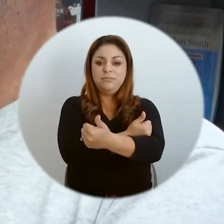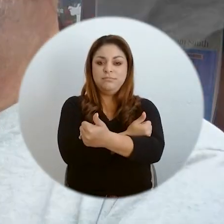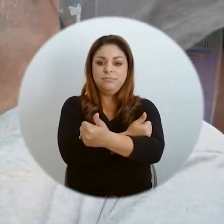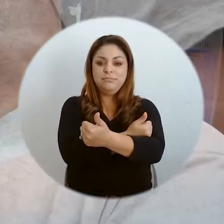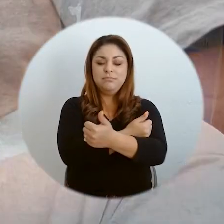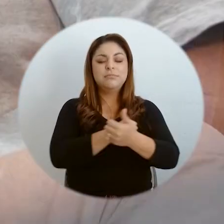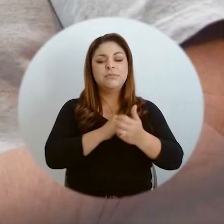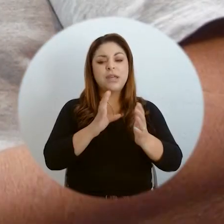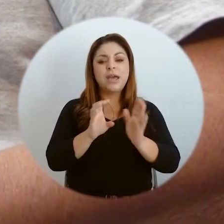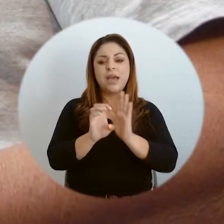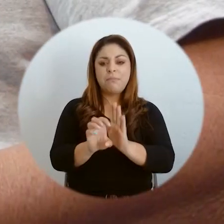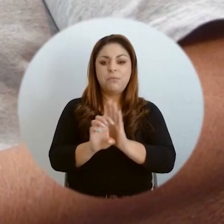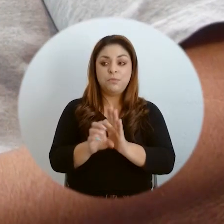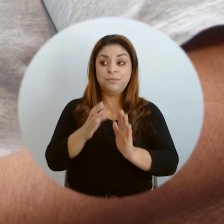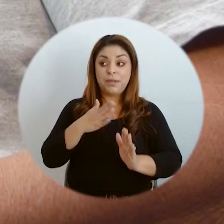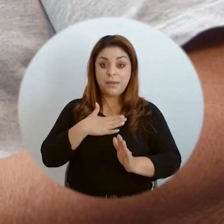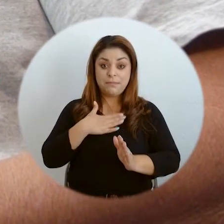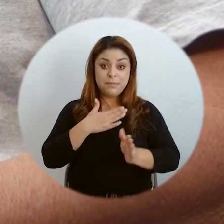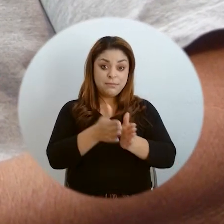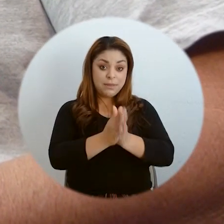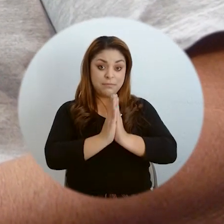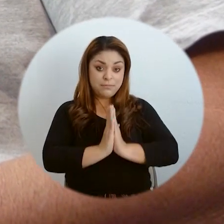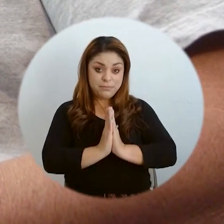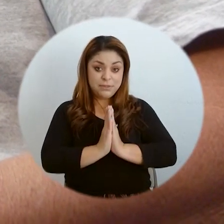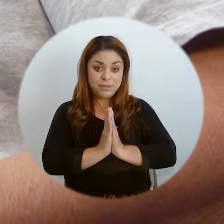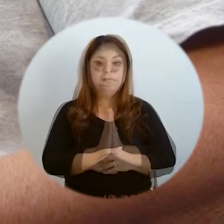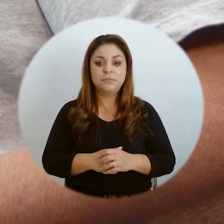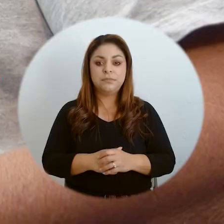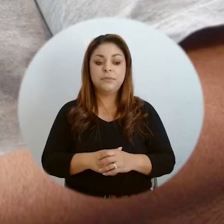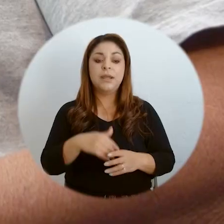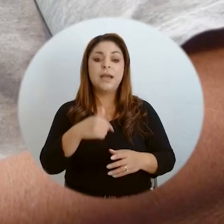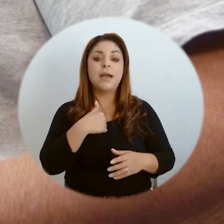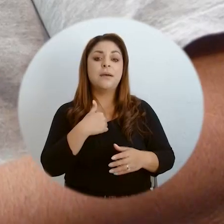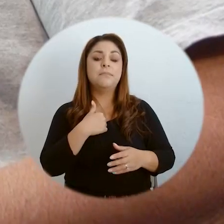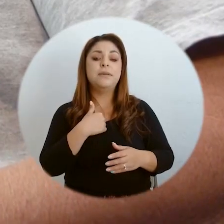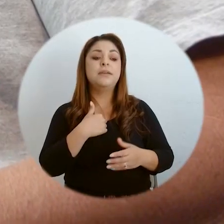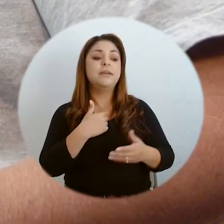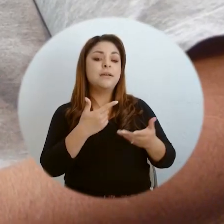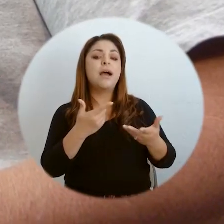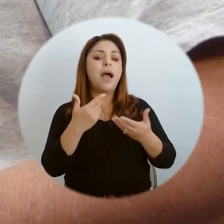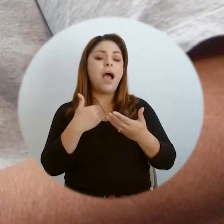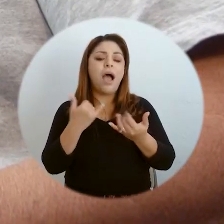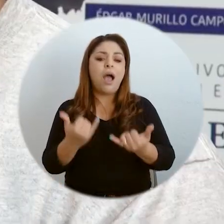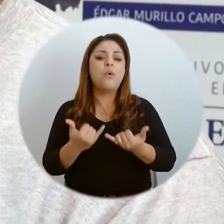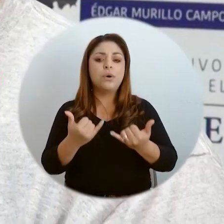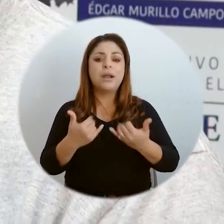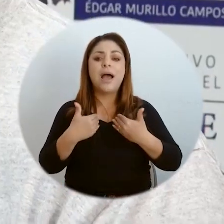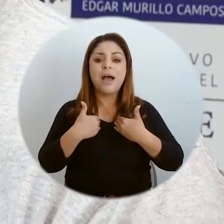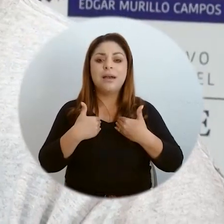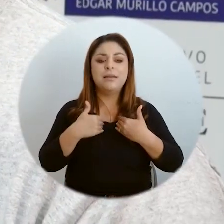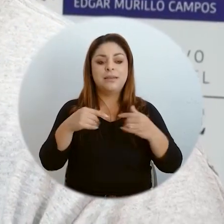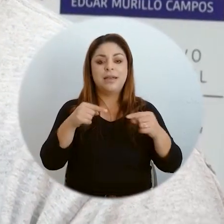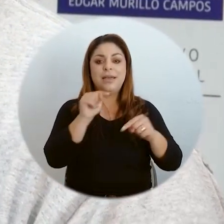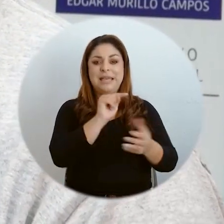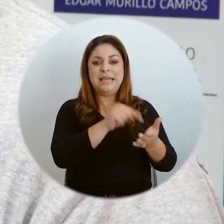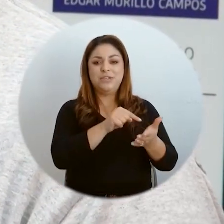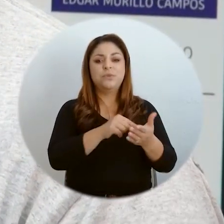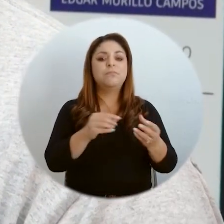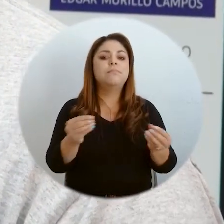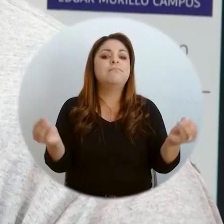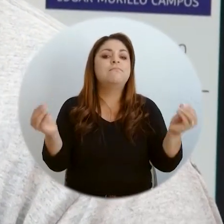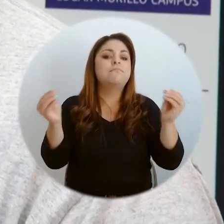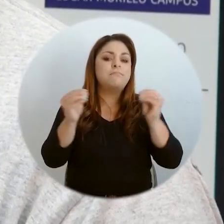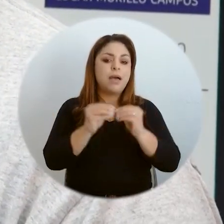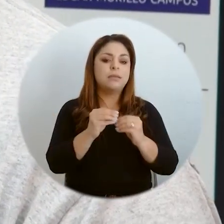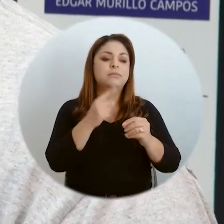una valoración, yo diría que no es positivo, pero es una tendencia contemporánea importante.